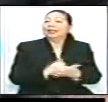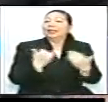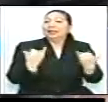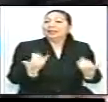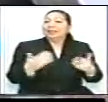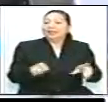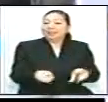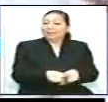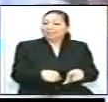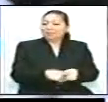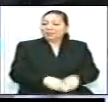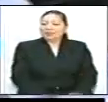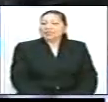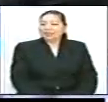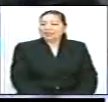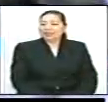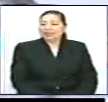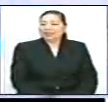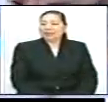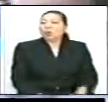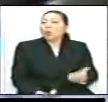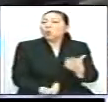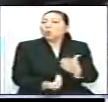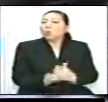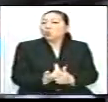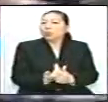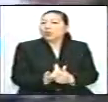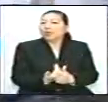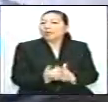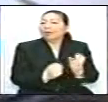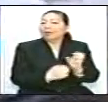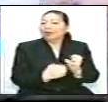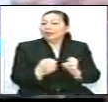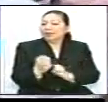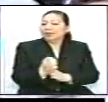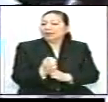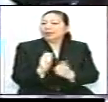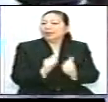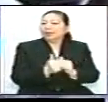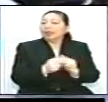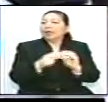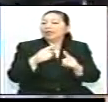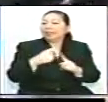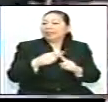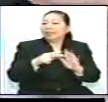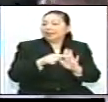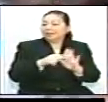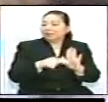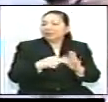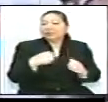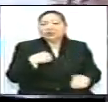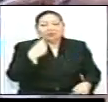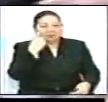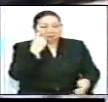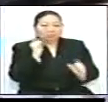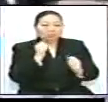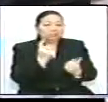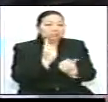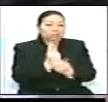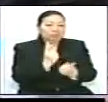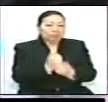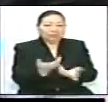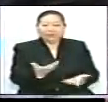tenemos que hacer una nueva etapa en lo que se refiere a la reforma tributaria. Sí me gustaría conocer en ese sentido, por